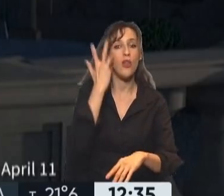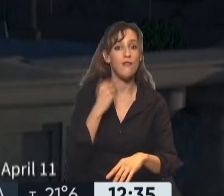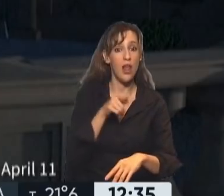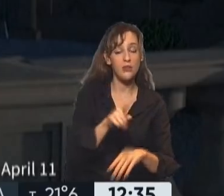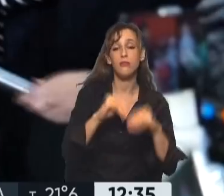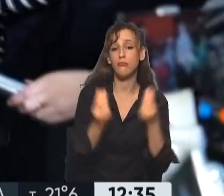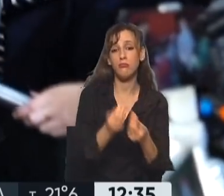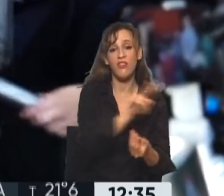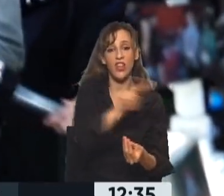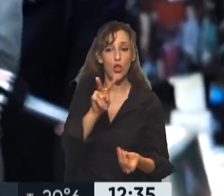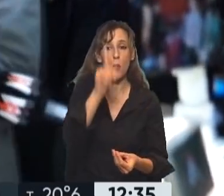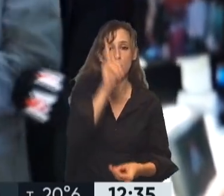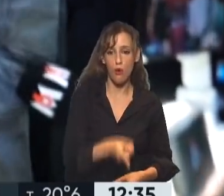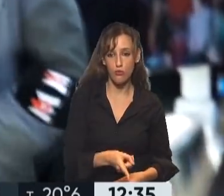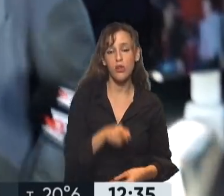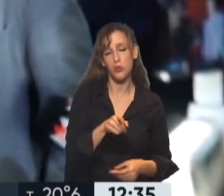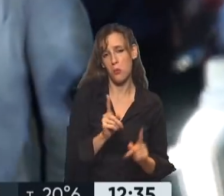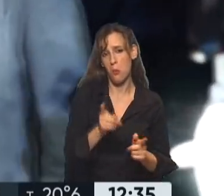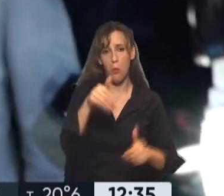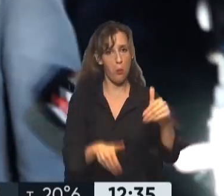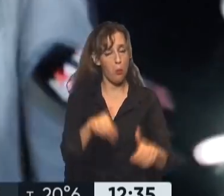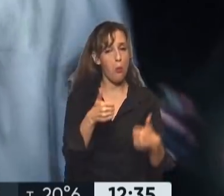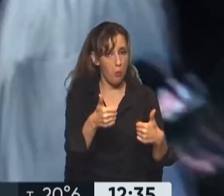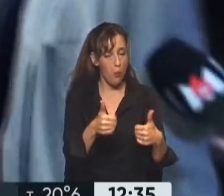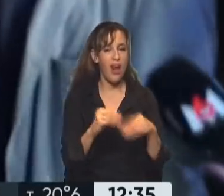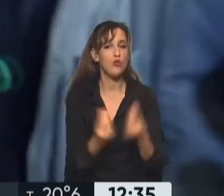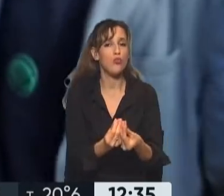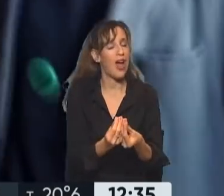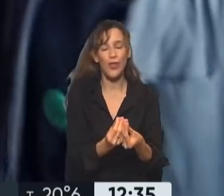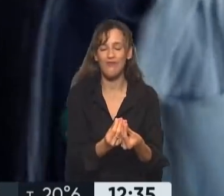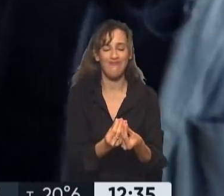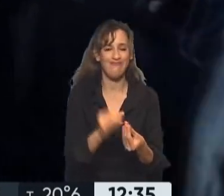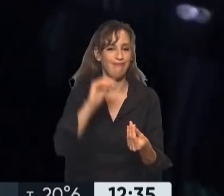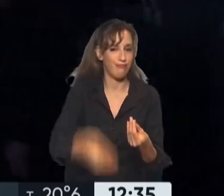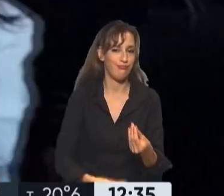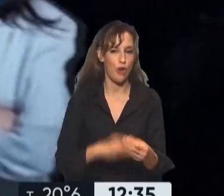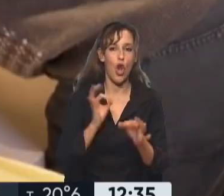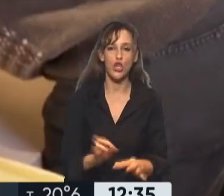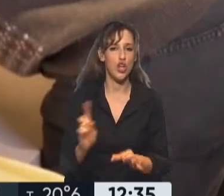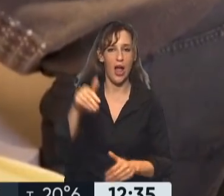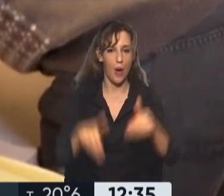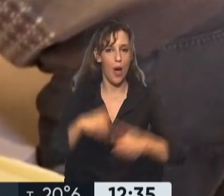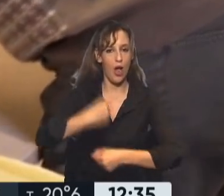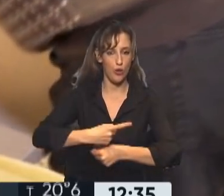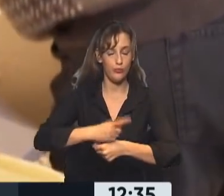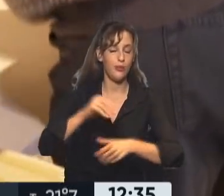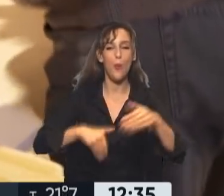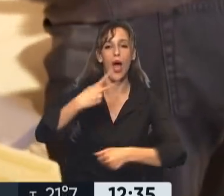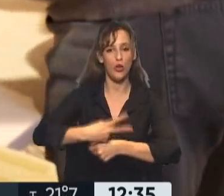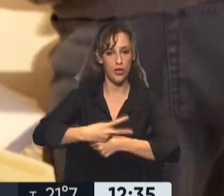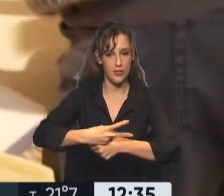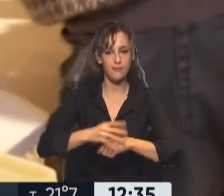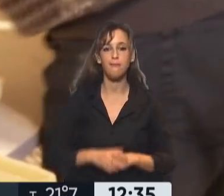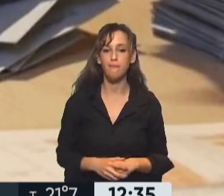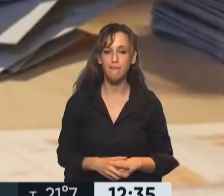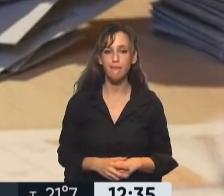un 22%, hizo una muy buena elección, pero quedó fuera del balotaje por tan solo un punto. El otro dato notable de la